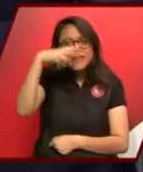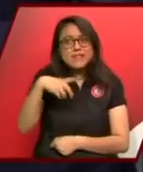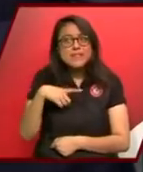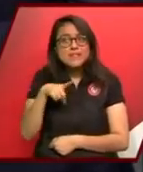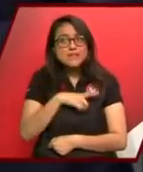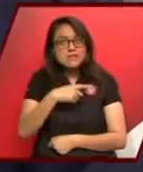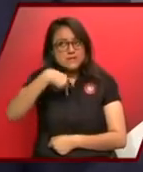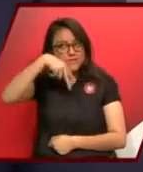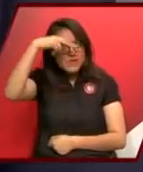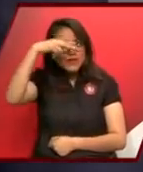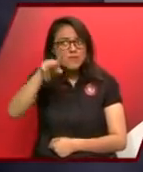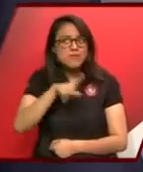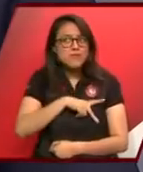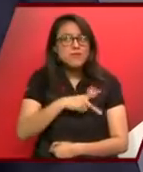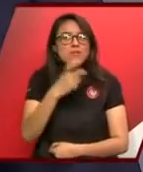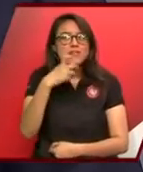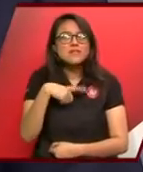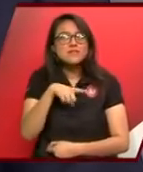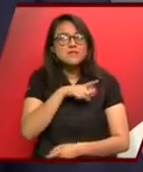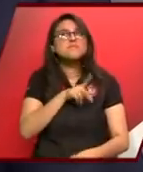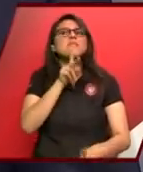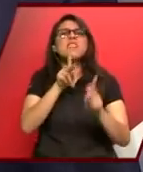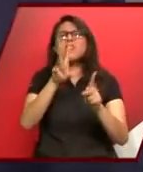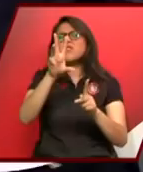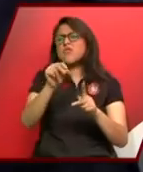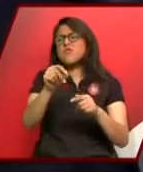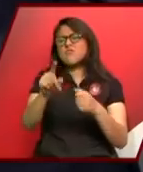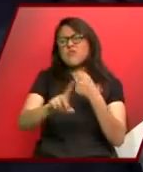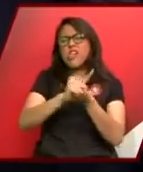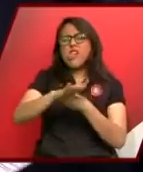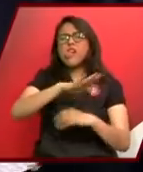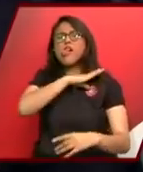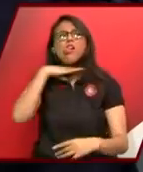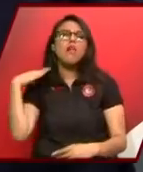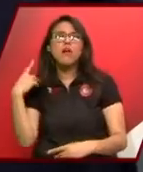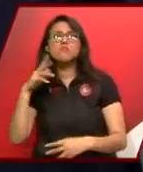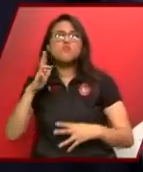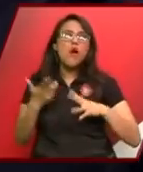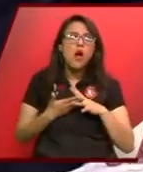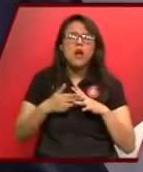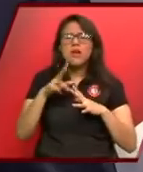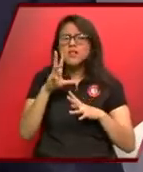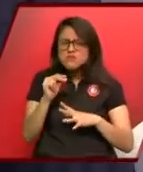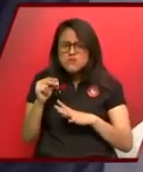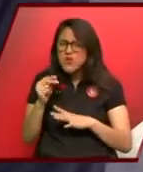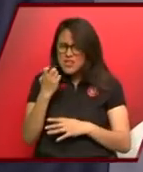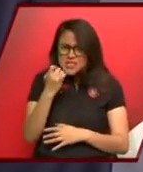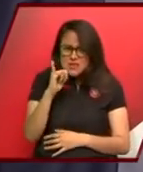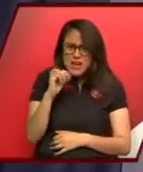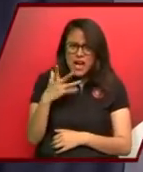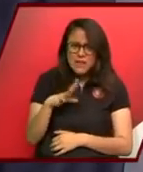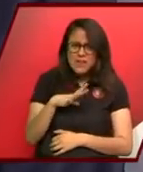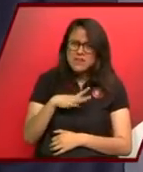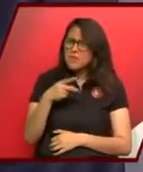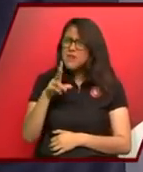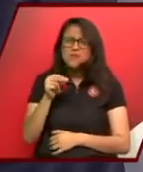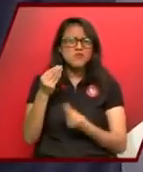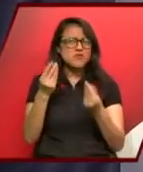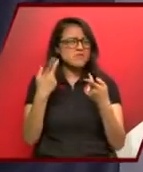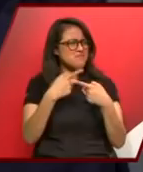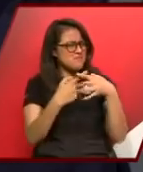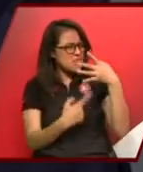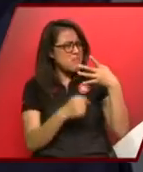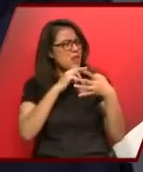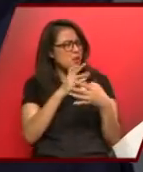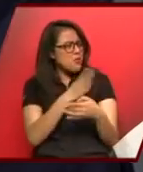bien de nuestro México. Esto es lo que hay que platicar. No descabezados, persecución. No, esa existe. Pero ya no nos van a decir por todos lados, pero ¿qué